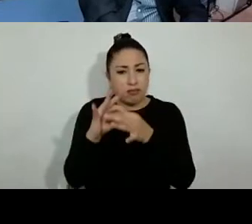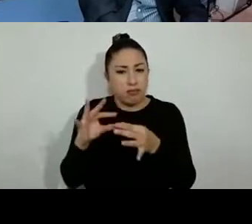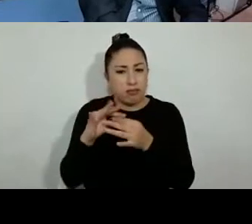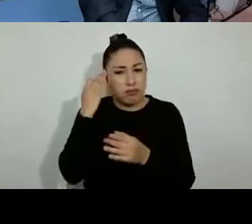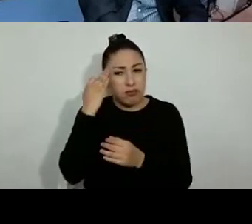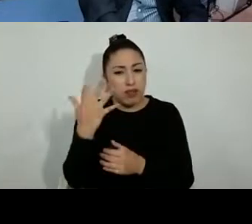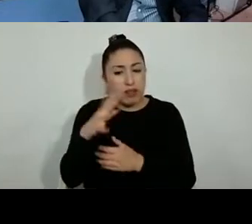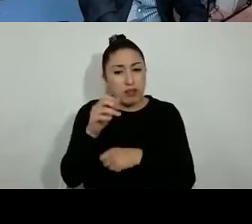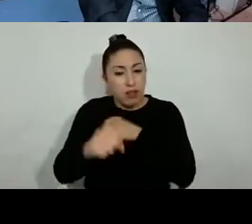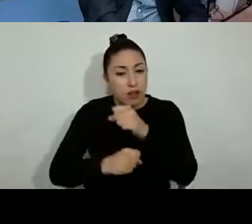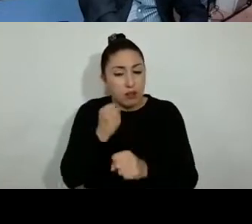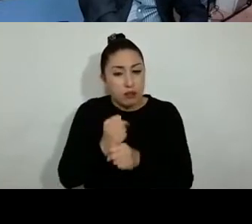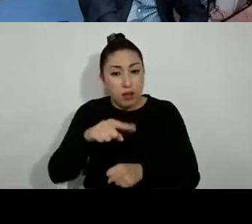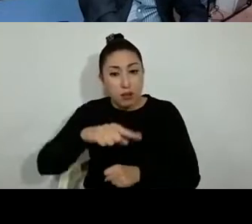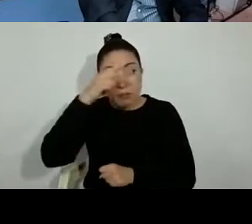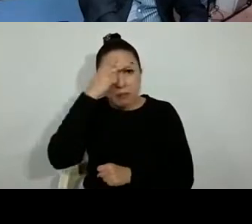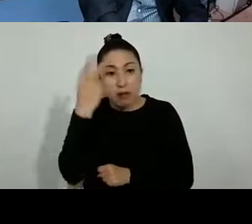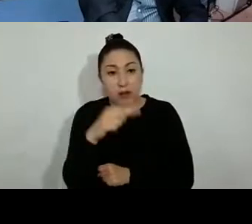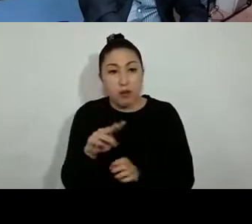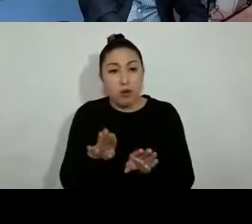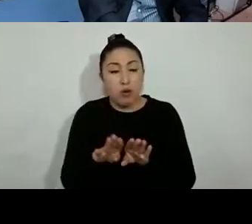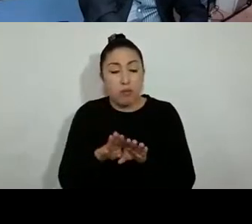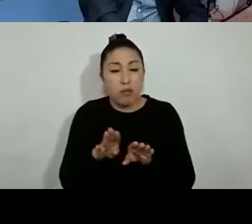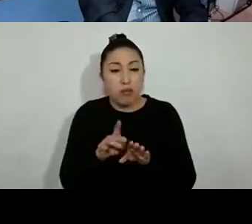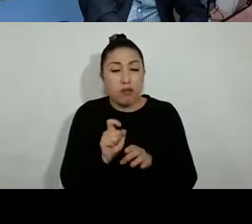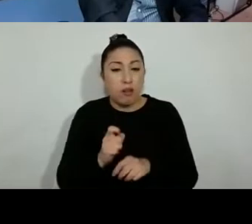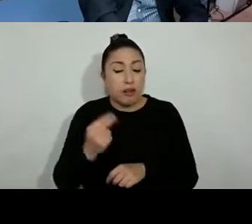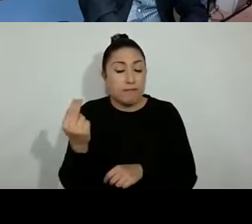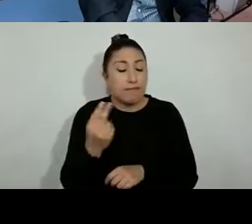que México era el país que tenía la mejor